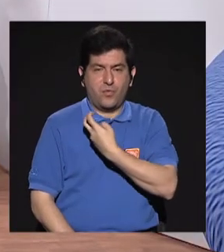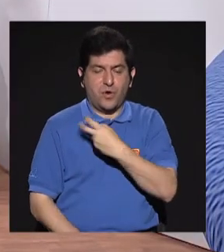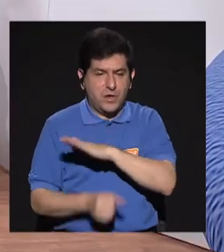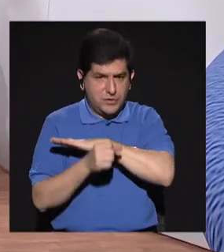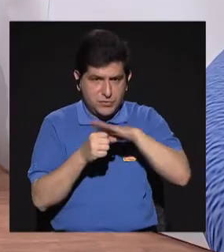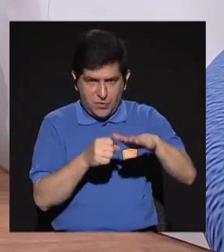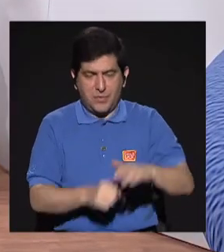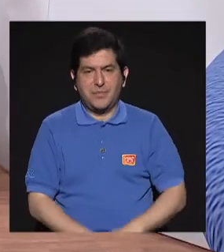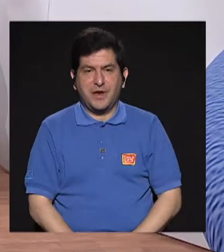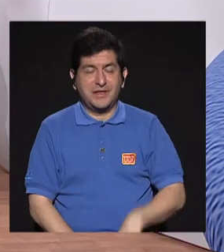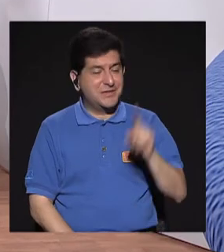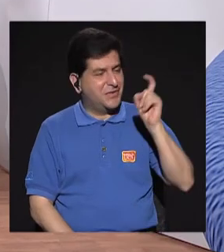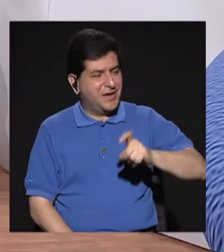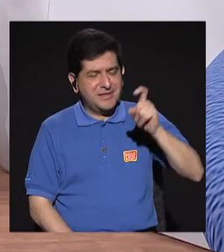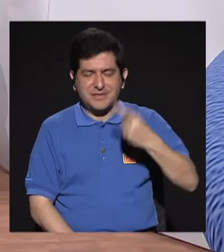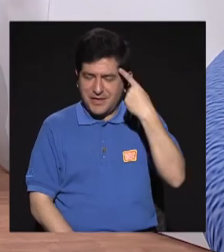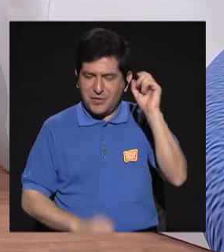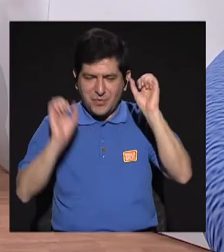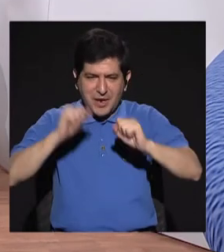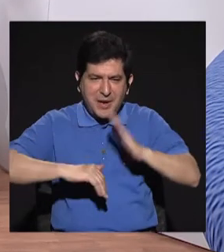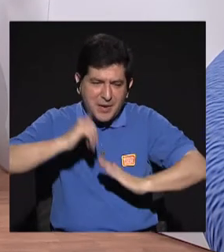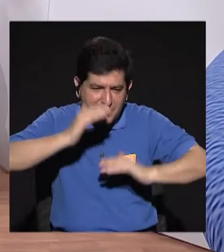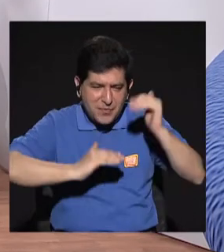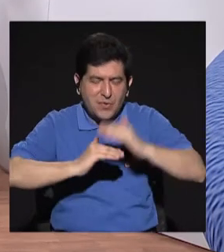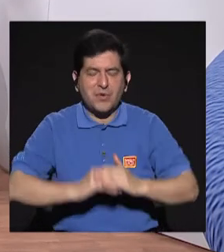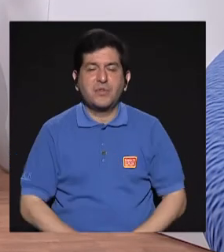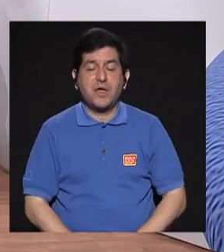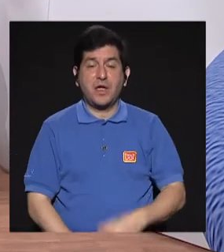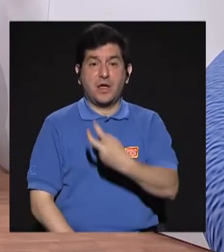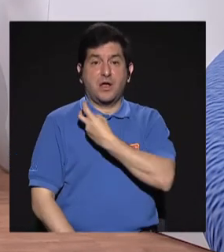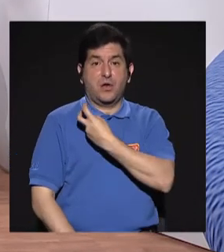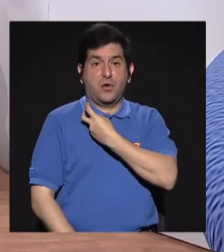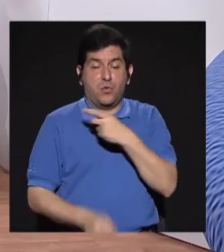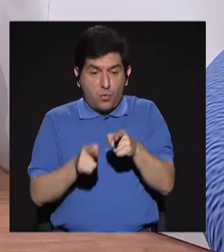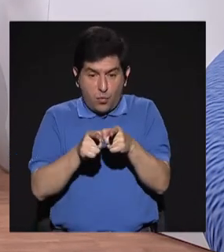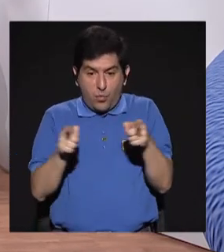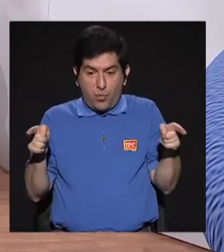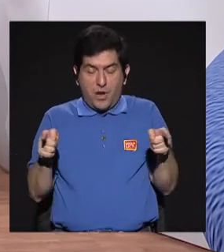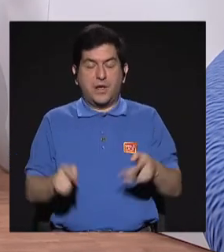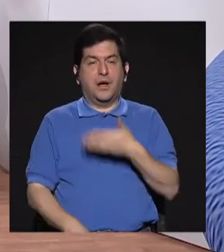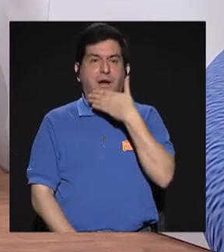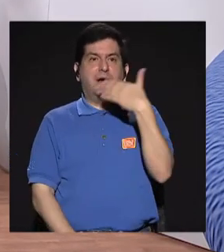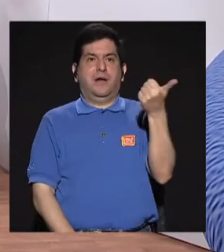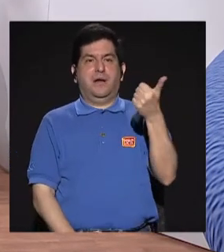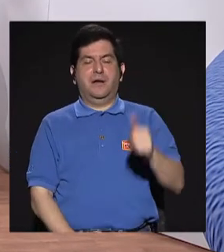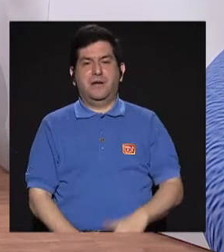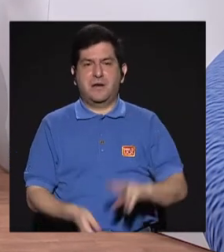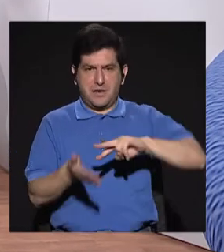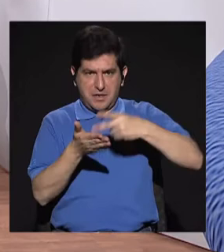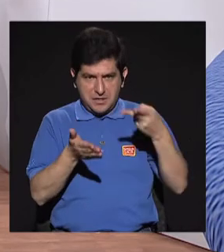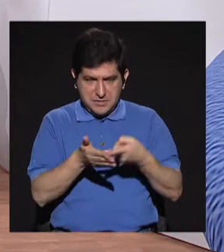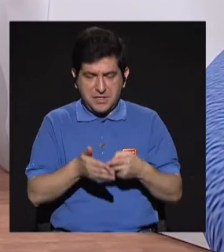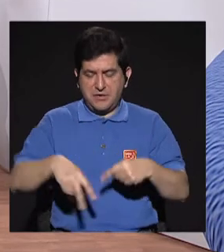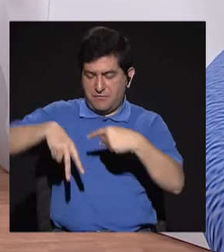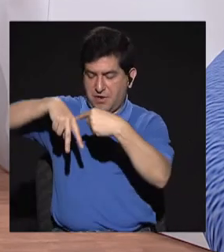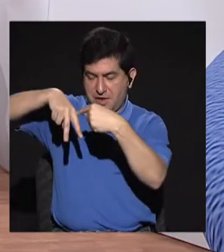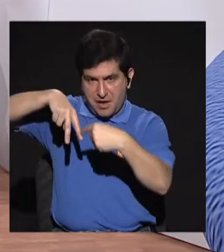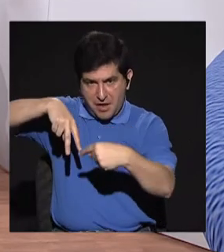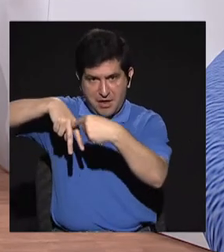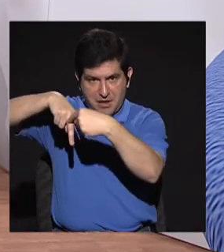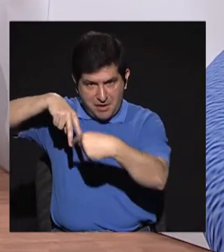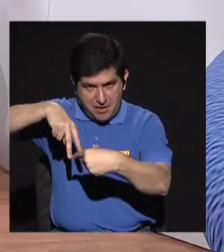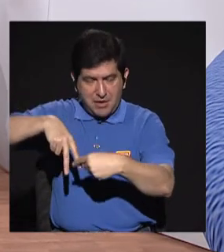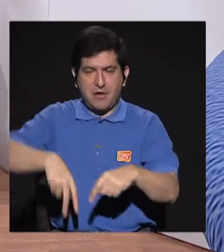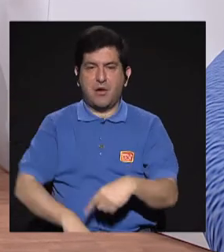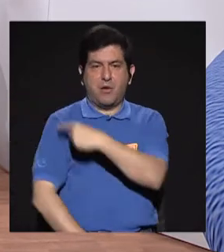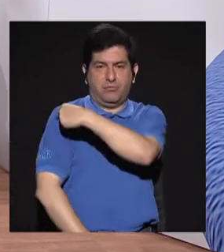completo en una reconstrucción que el cráneo esté lo más completo posible si tenemos huesos largos todavía mejor porque me refiero a extremidades